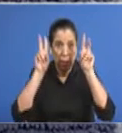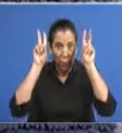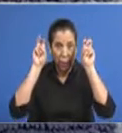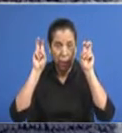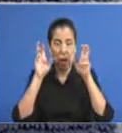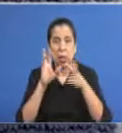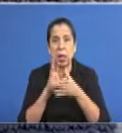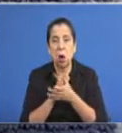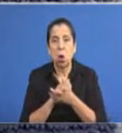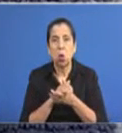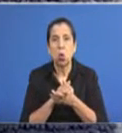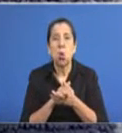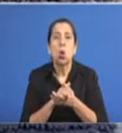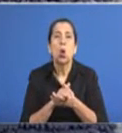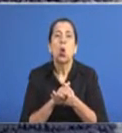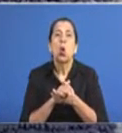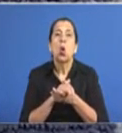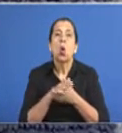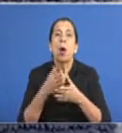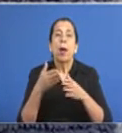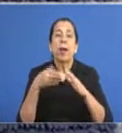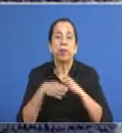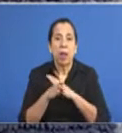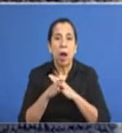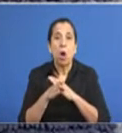en donde se abrió el compás de la moratoria,